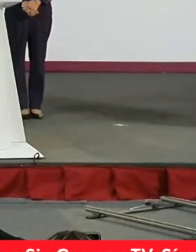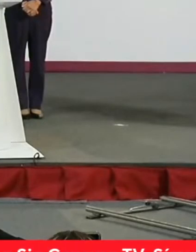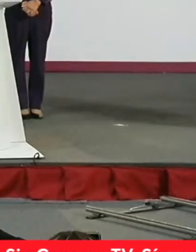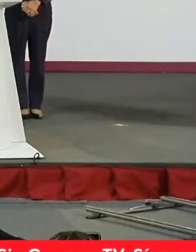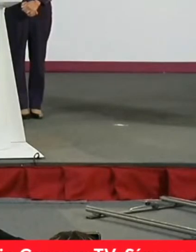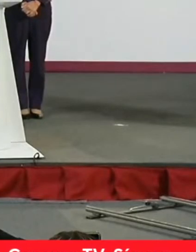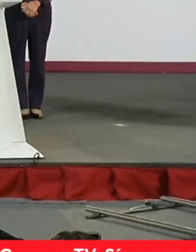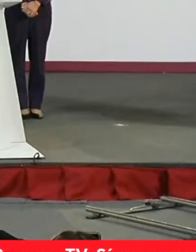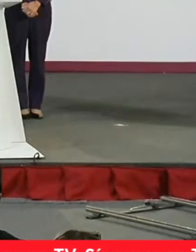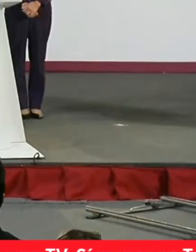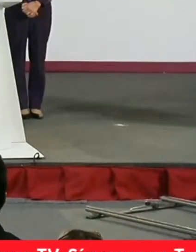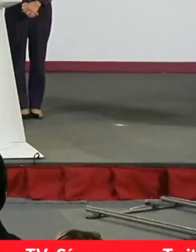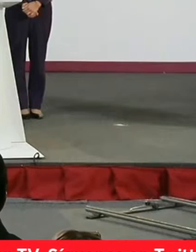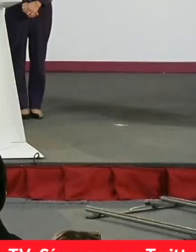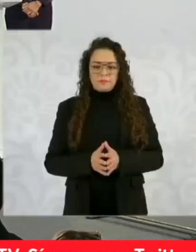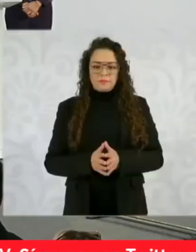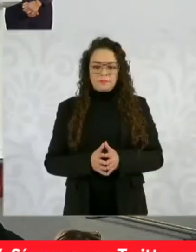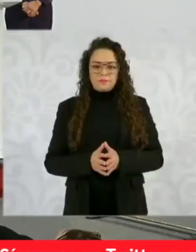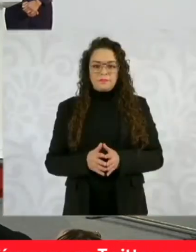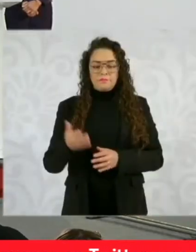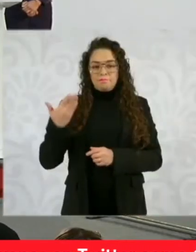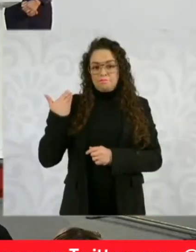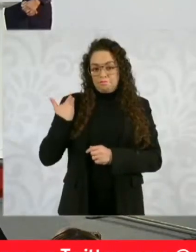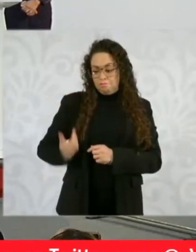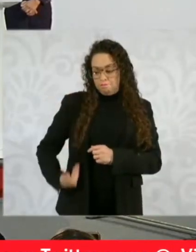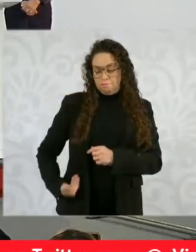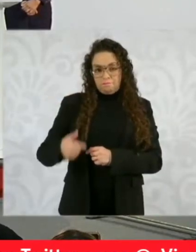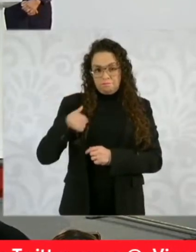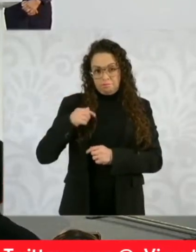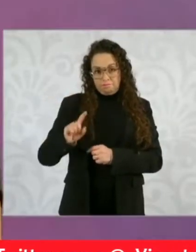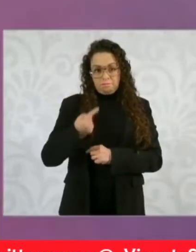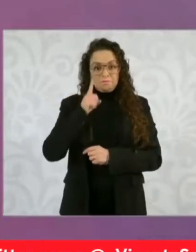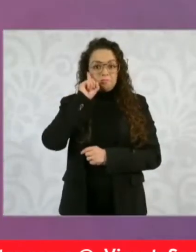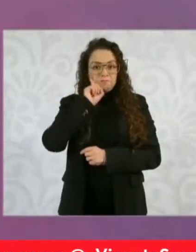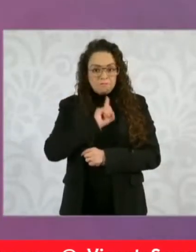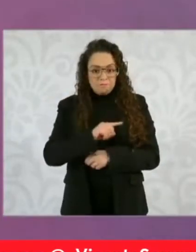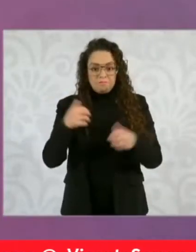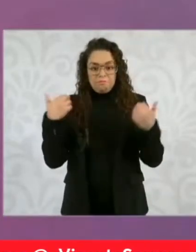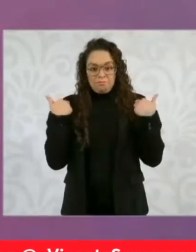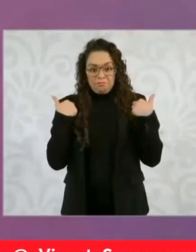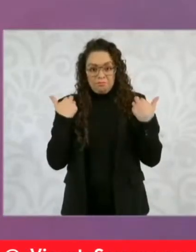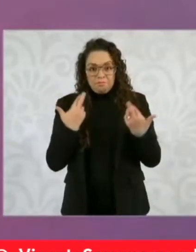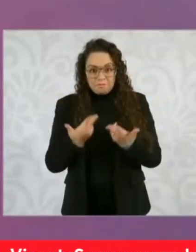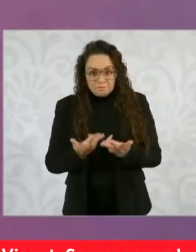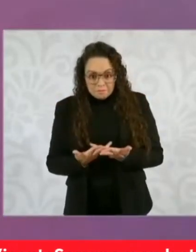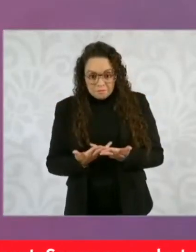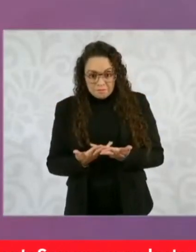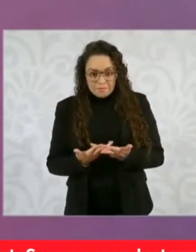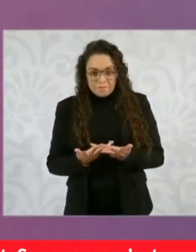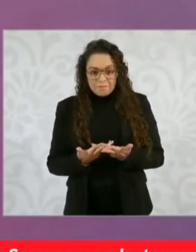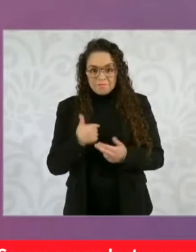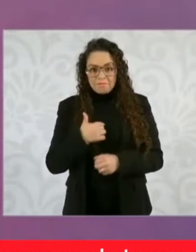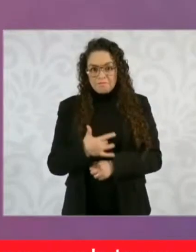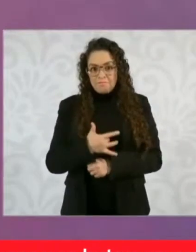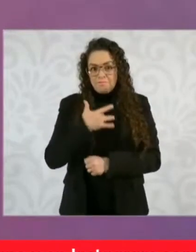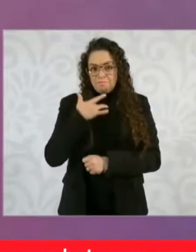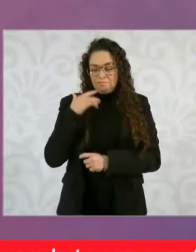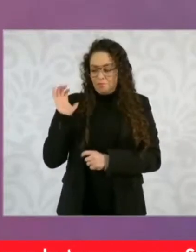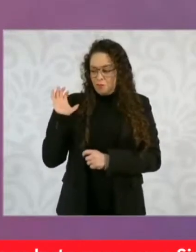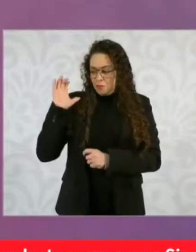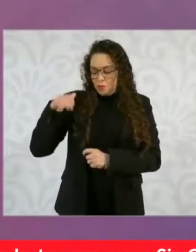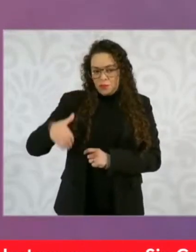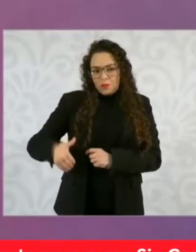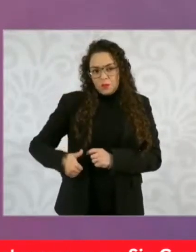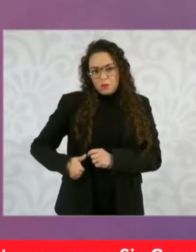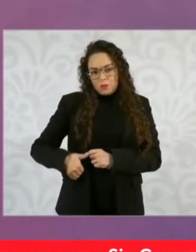Así es, y yo como mujer, como maestra, pues me siento muy honrada de que me está tocando vivir este momento,